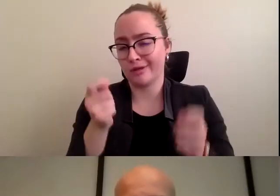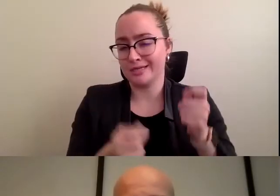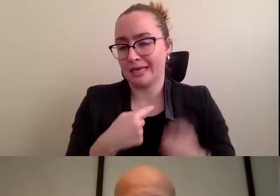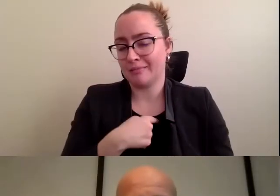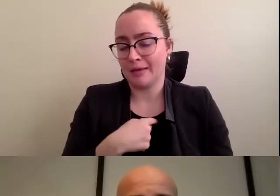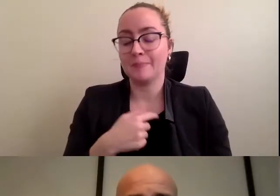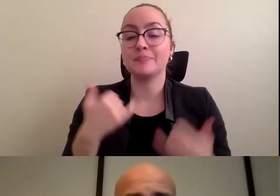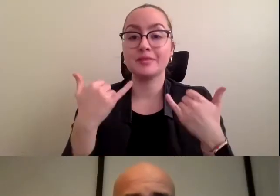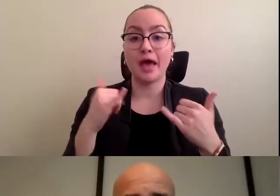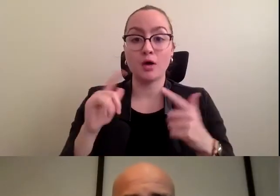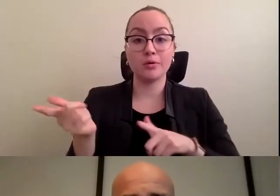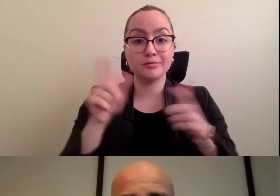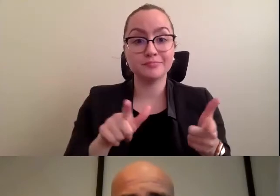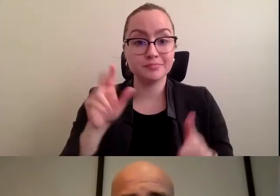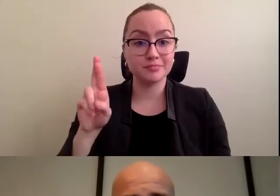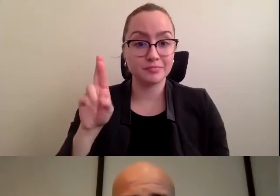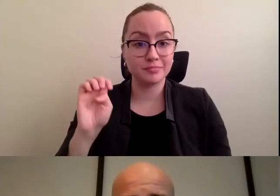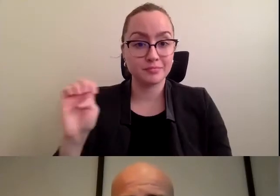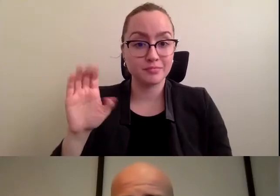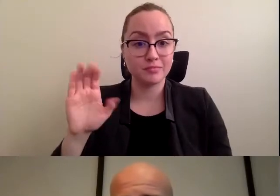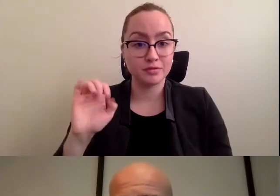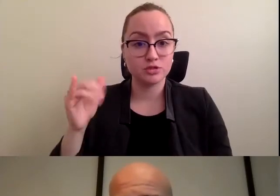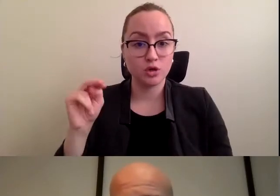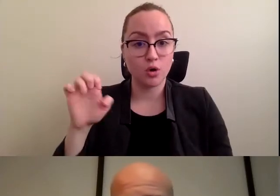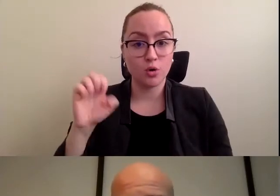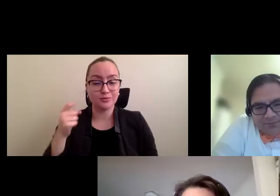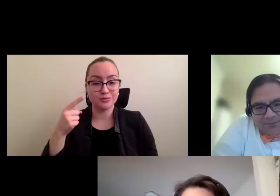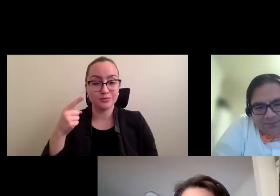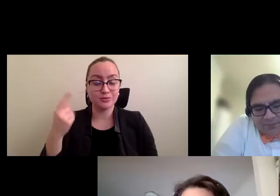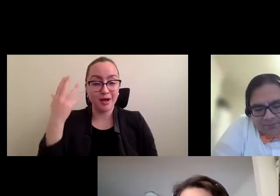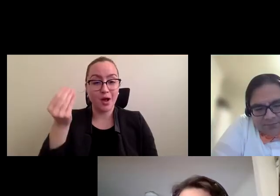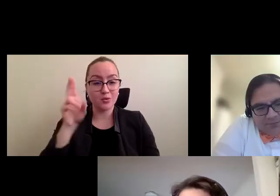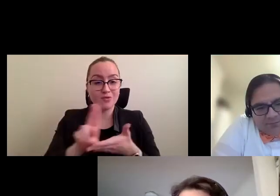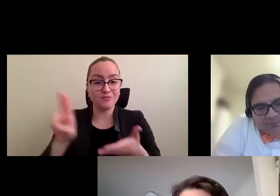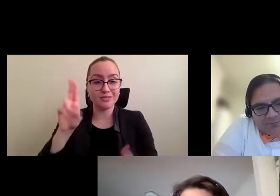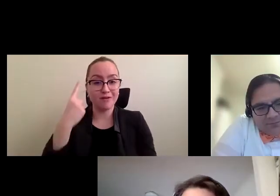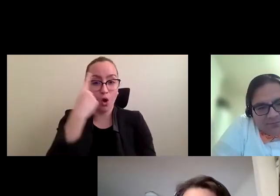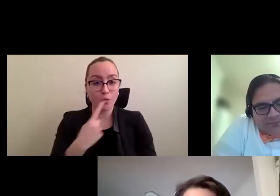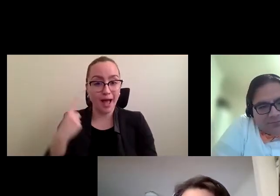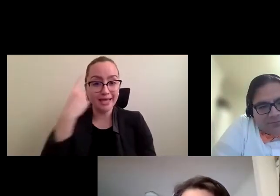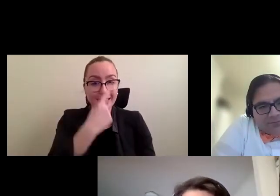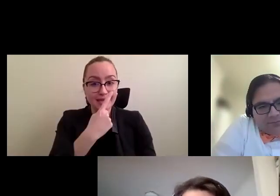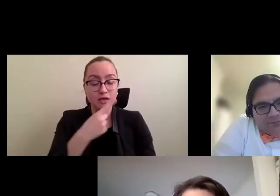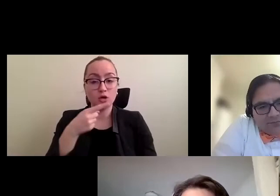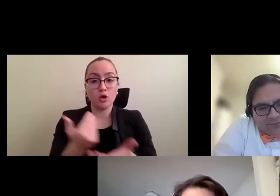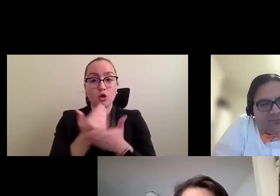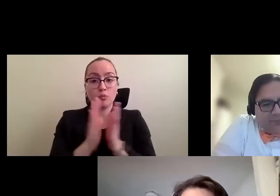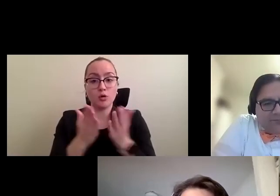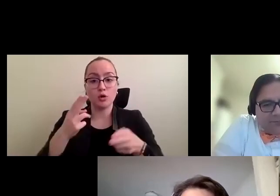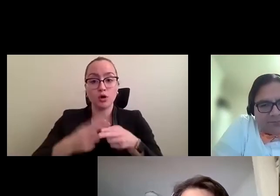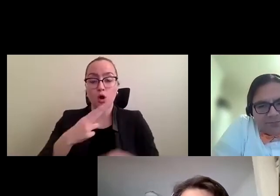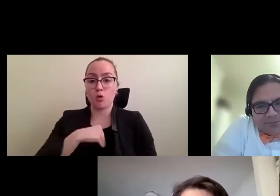usted está trabajando. Muchísimas gracias. Ahora le voy a preguntar a Rich Jones de la Universidad de Hawaii, quien tiene un nuevo